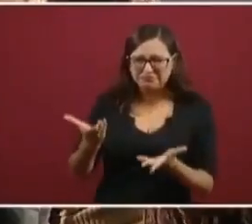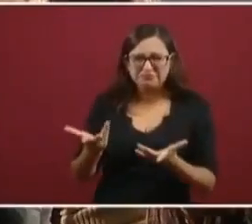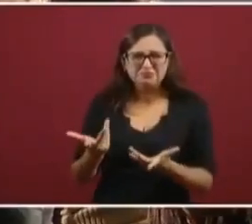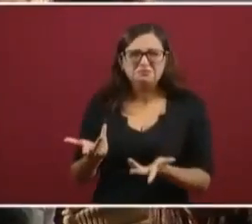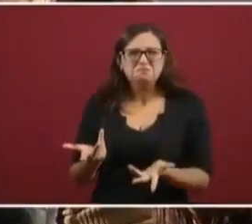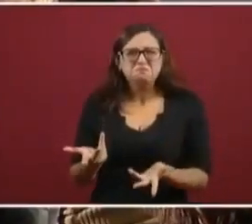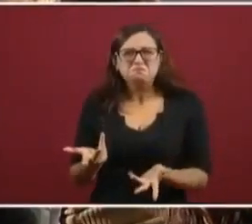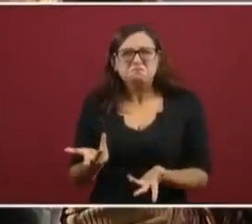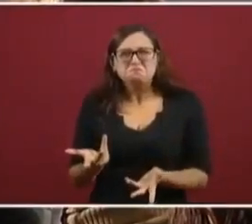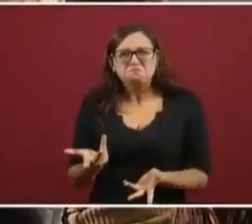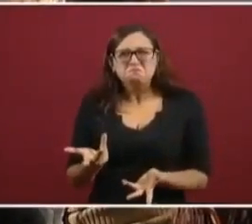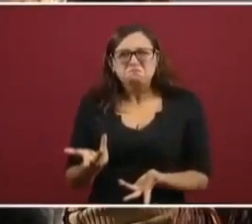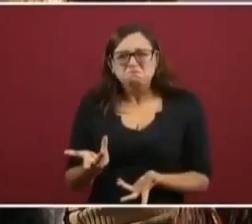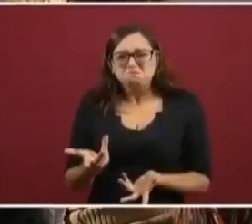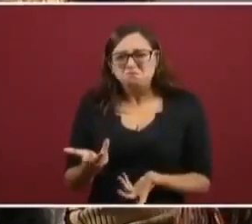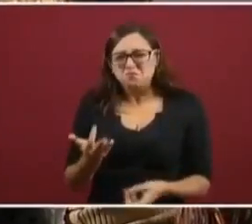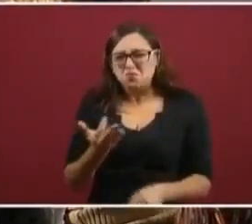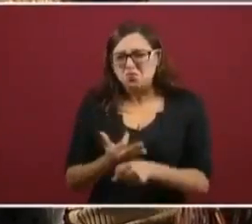yo tengo